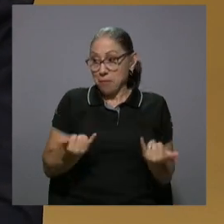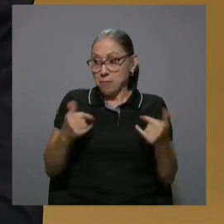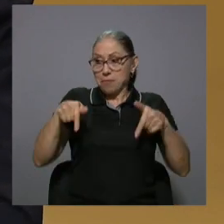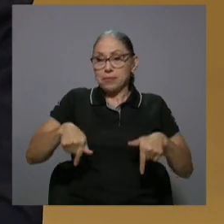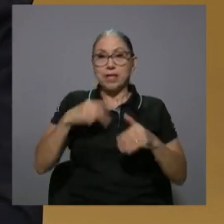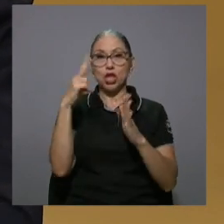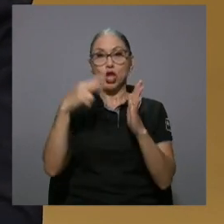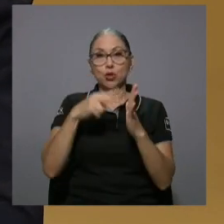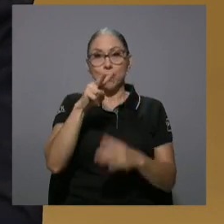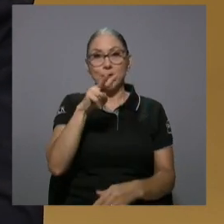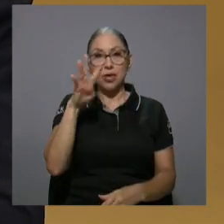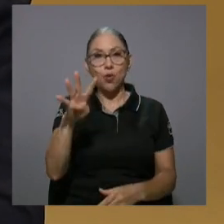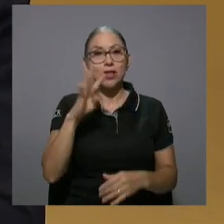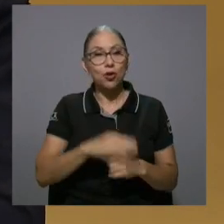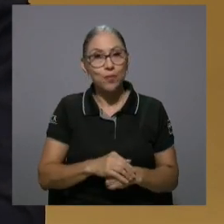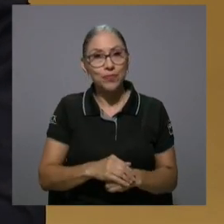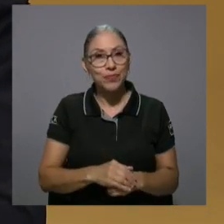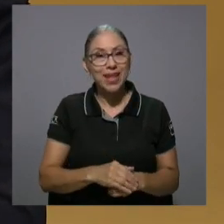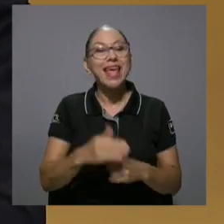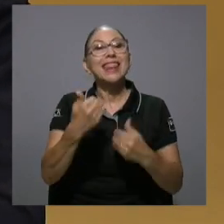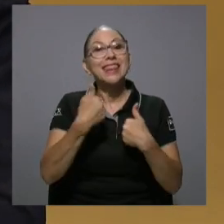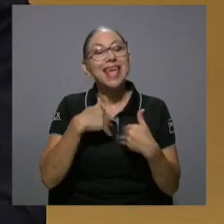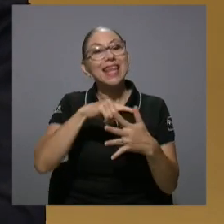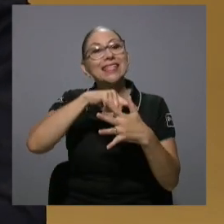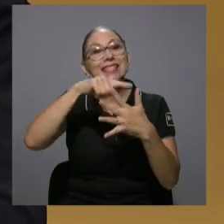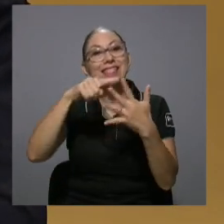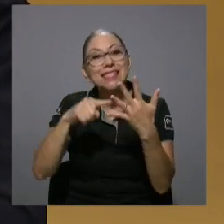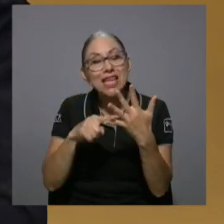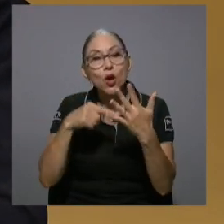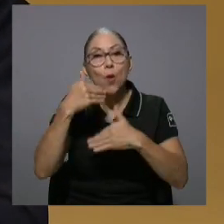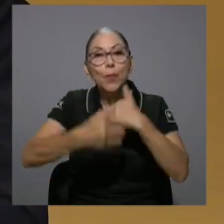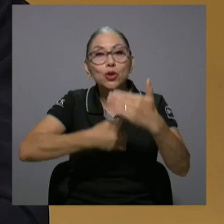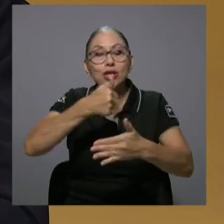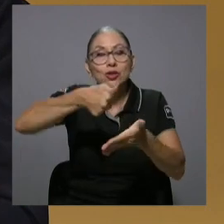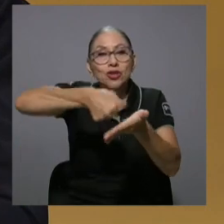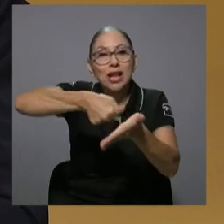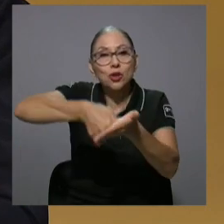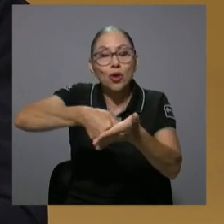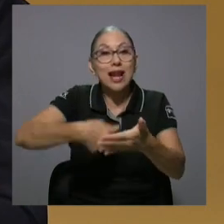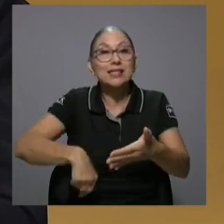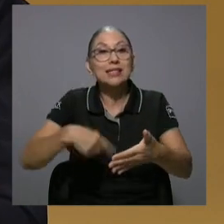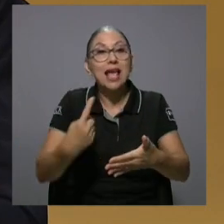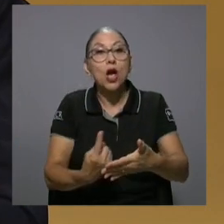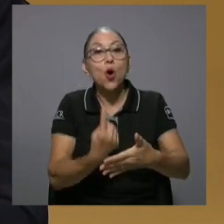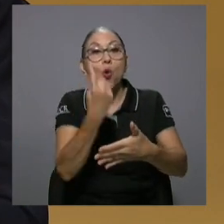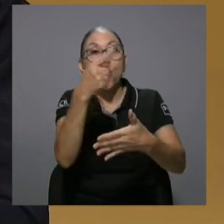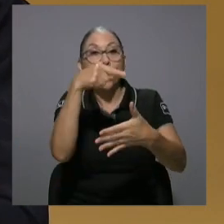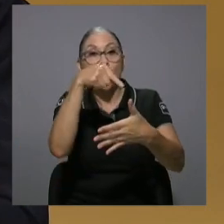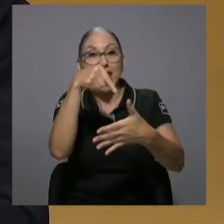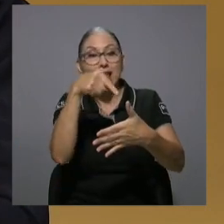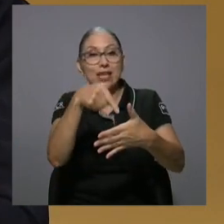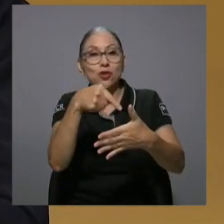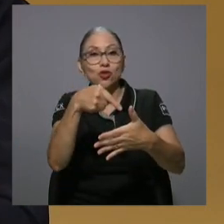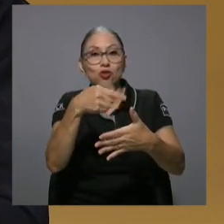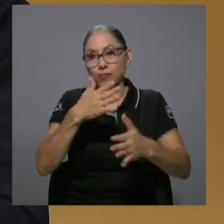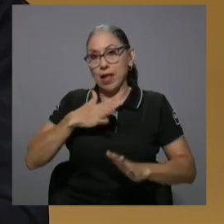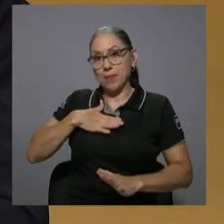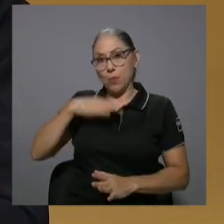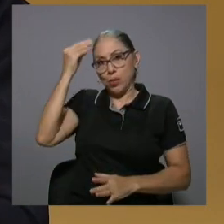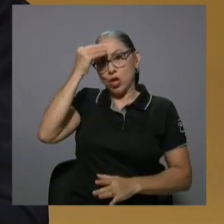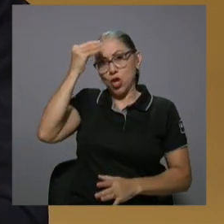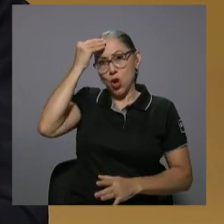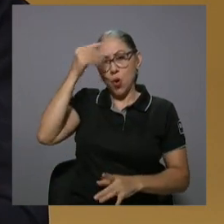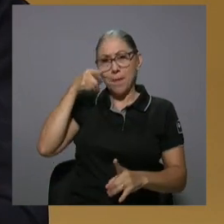2024 tiene 5 procesos electorales, uno de ellos, desde mi punto de vista, va encaminado a